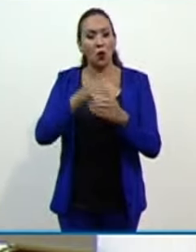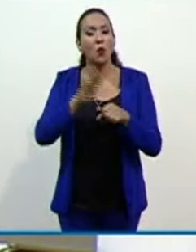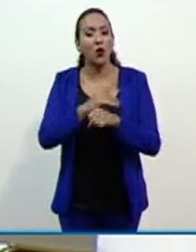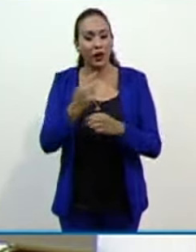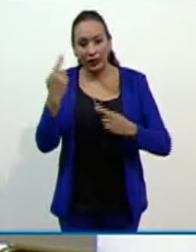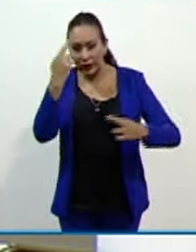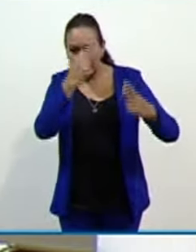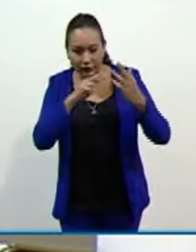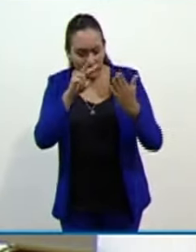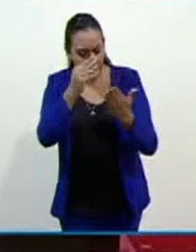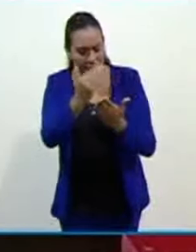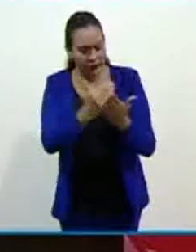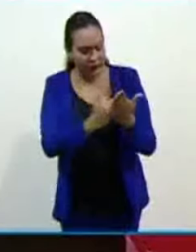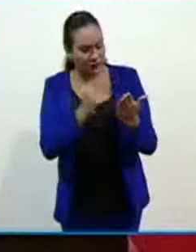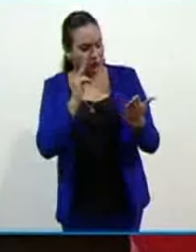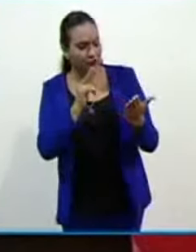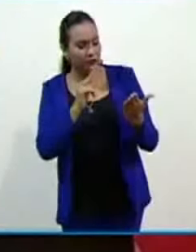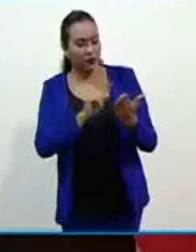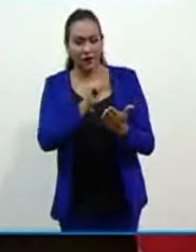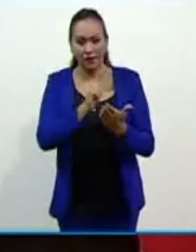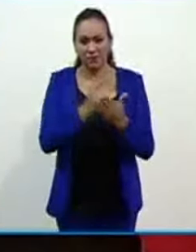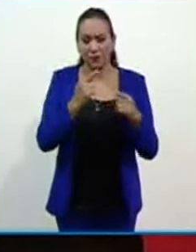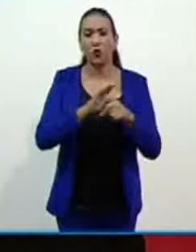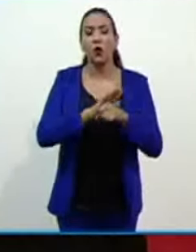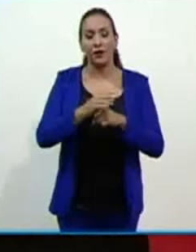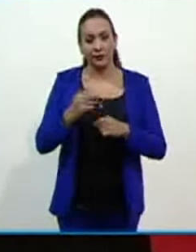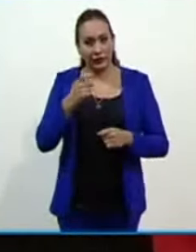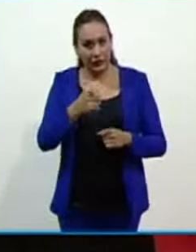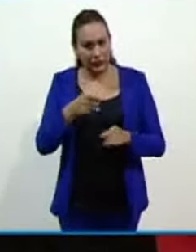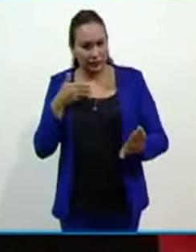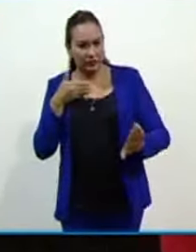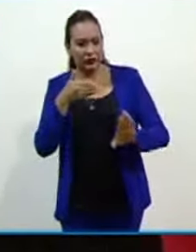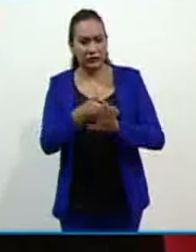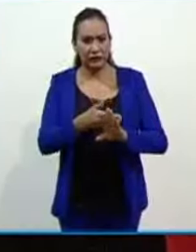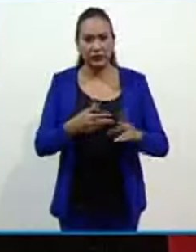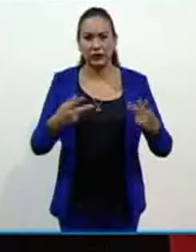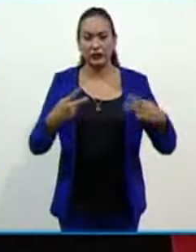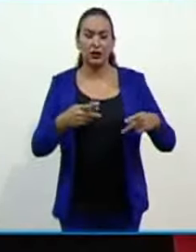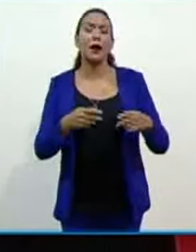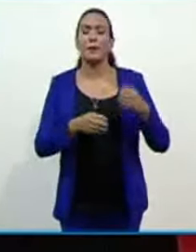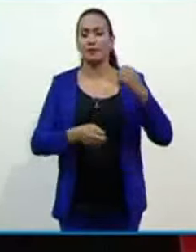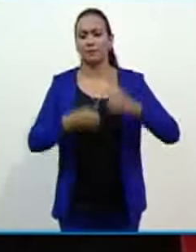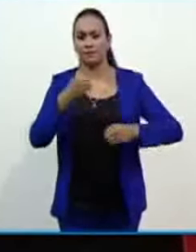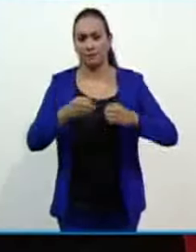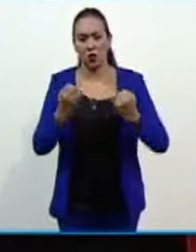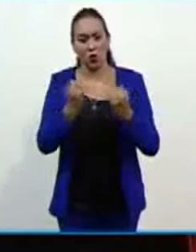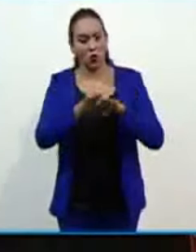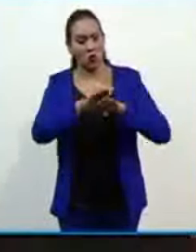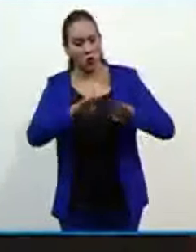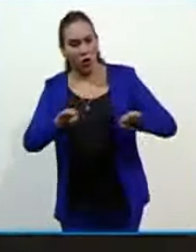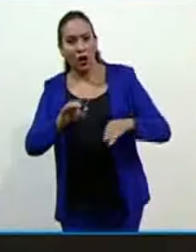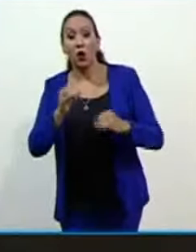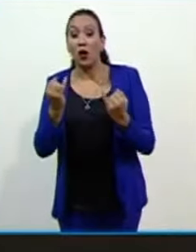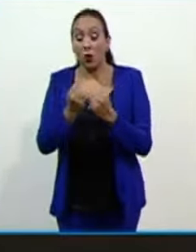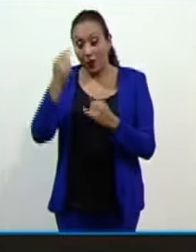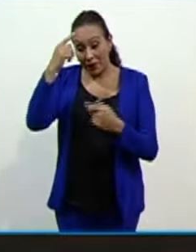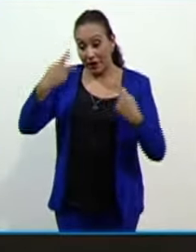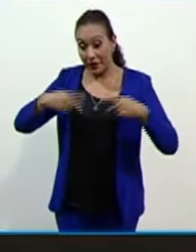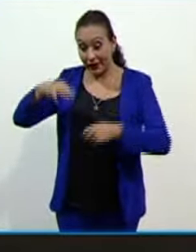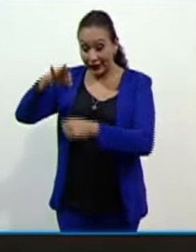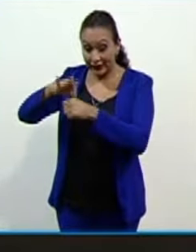invalidantes, lo que afectó los principios de legalidad y democracia deliberativa, las reglas de votación, así como el derecho